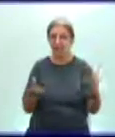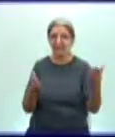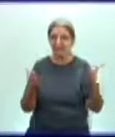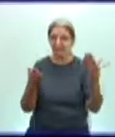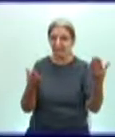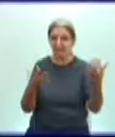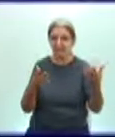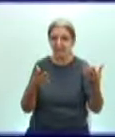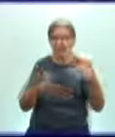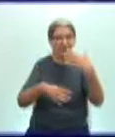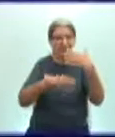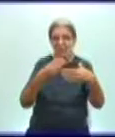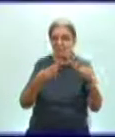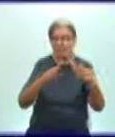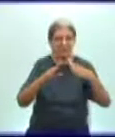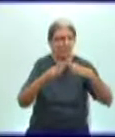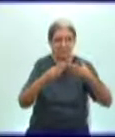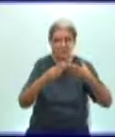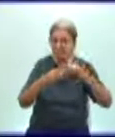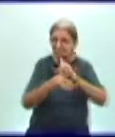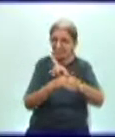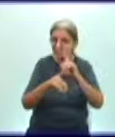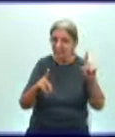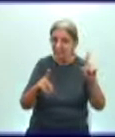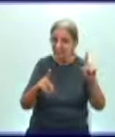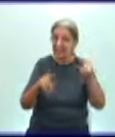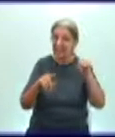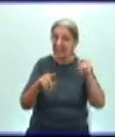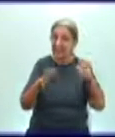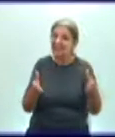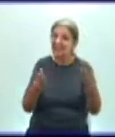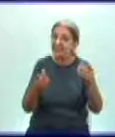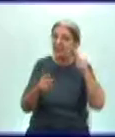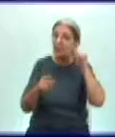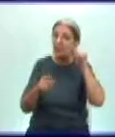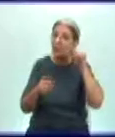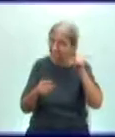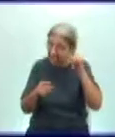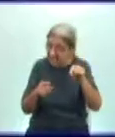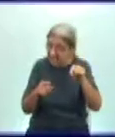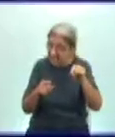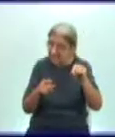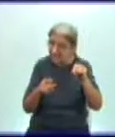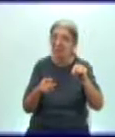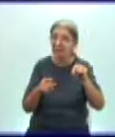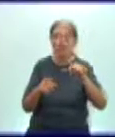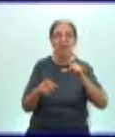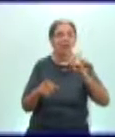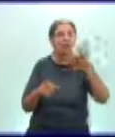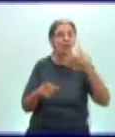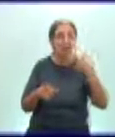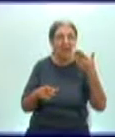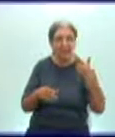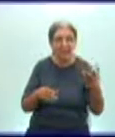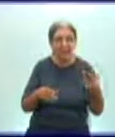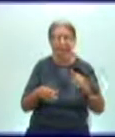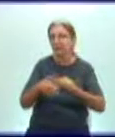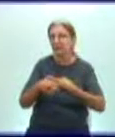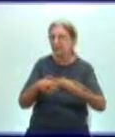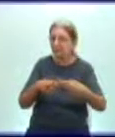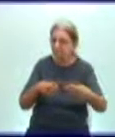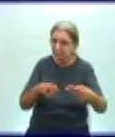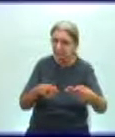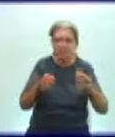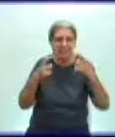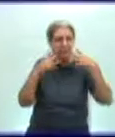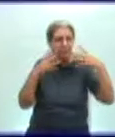solo mencionado. Es en el desarrollo o nudo donde se cuentan los hechos importantes que son